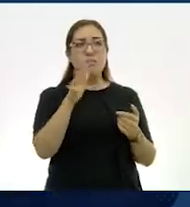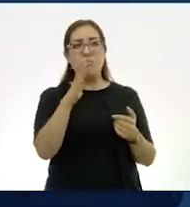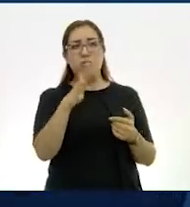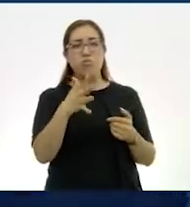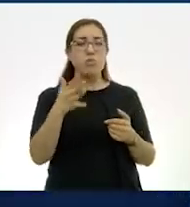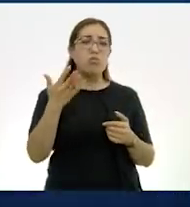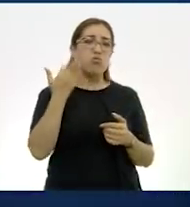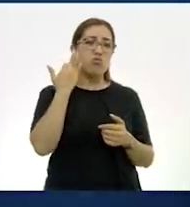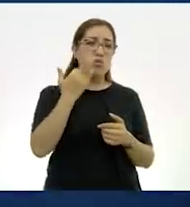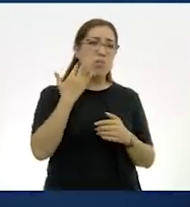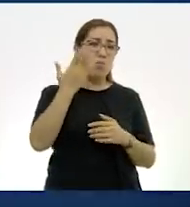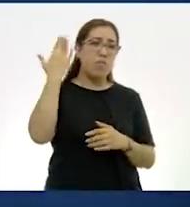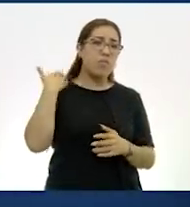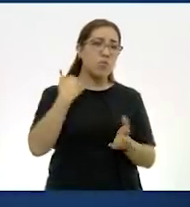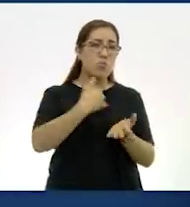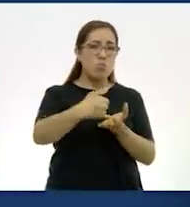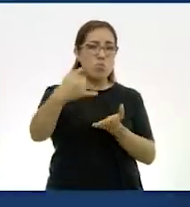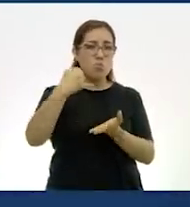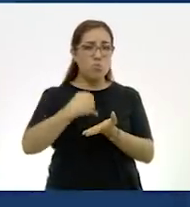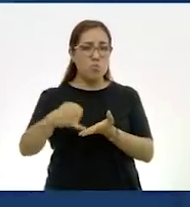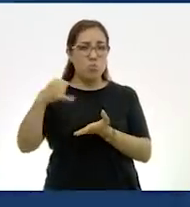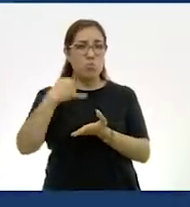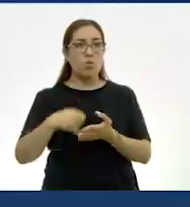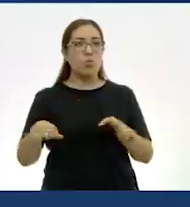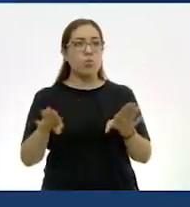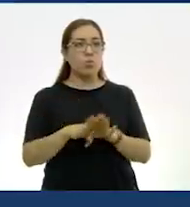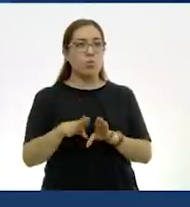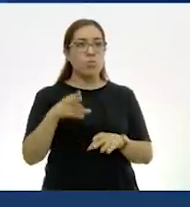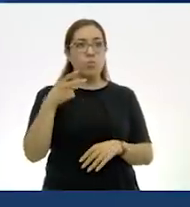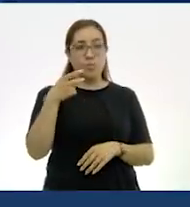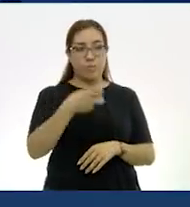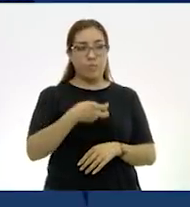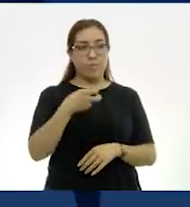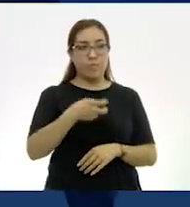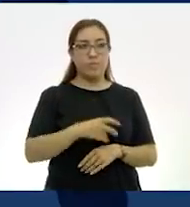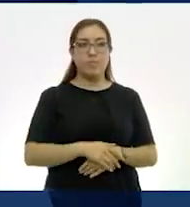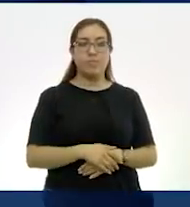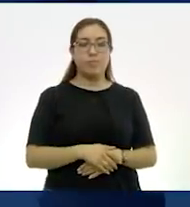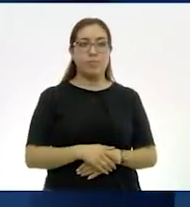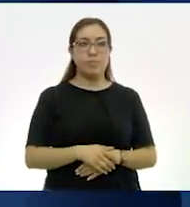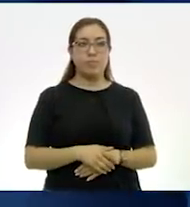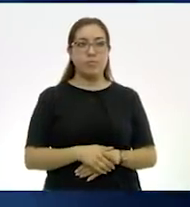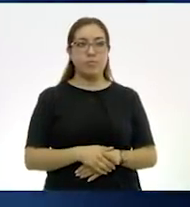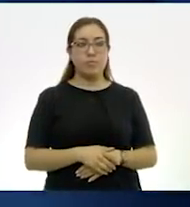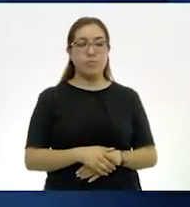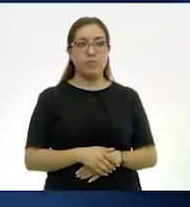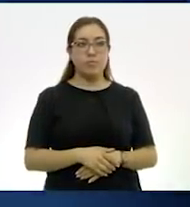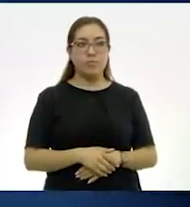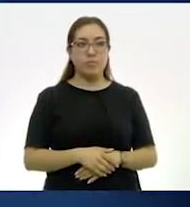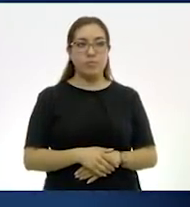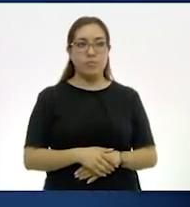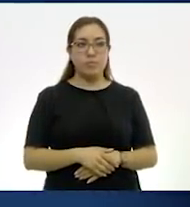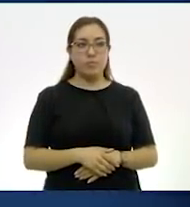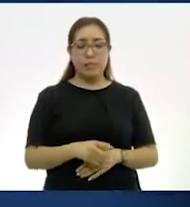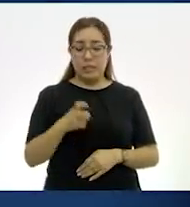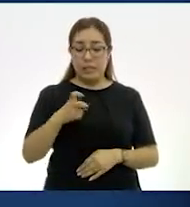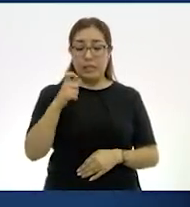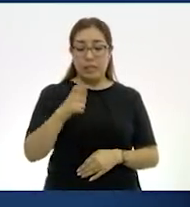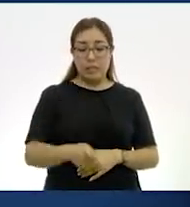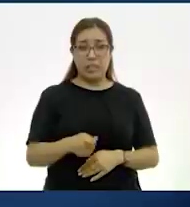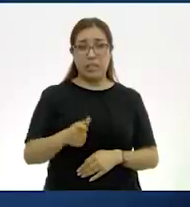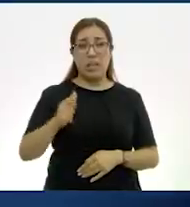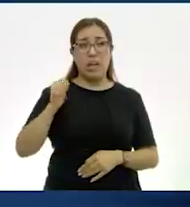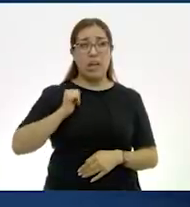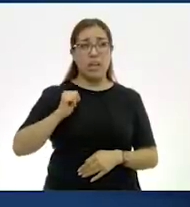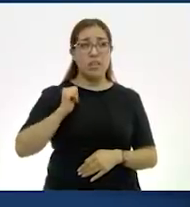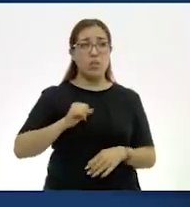agrícolas del Medio Oriente. Esta tablilla es un recuento de lo que se estaba cosechando en una